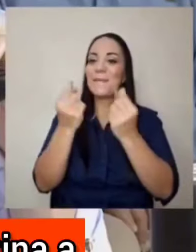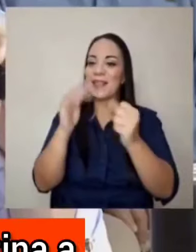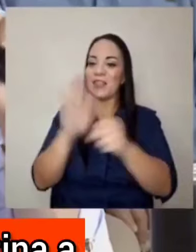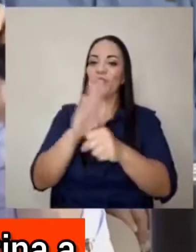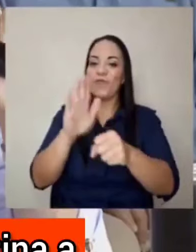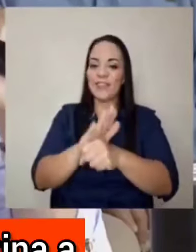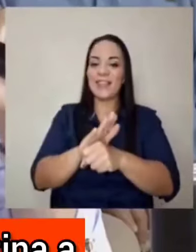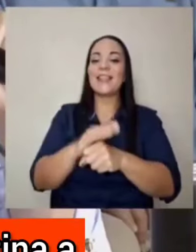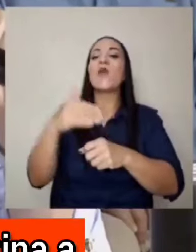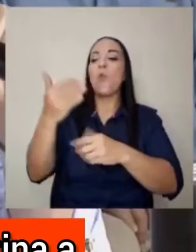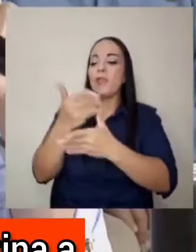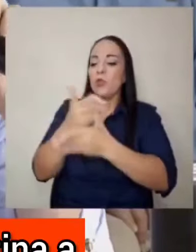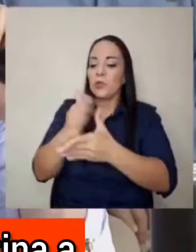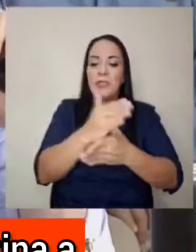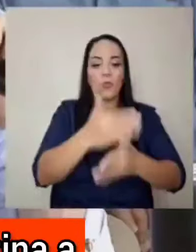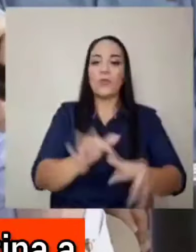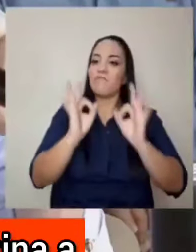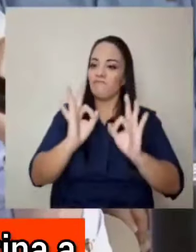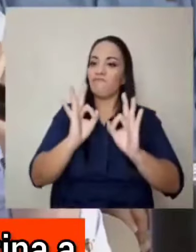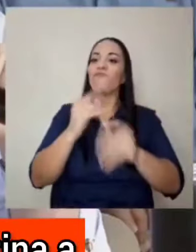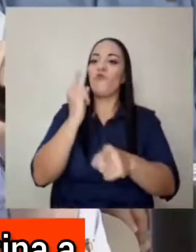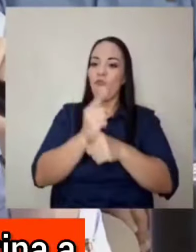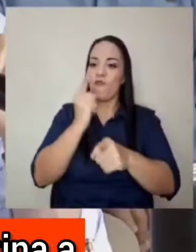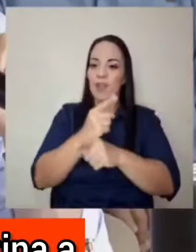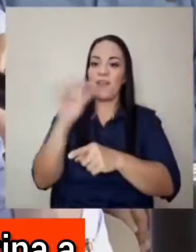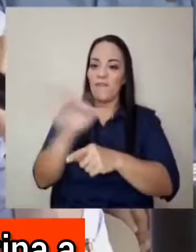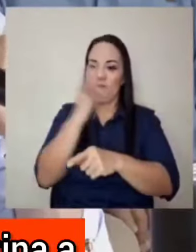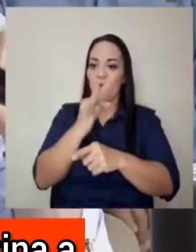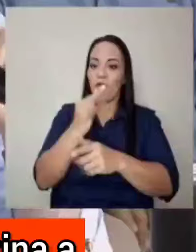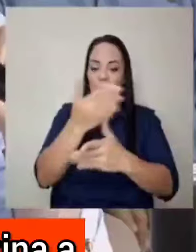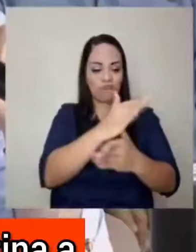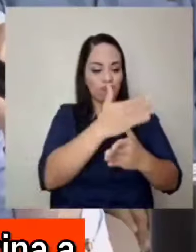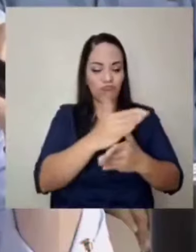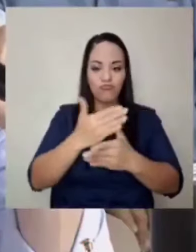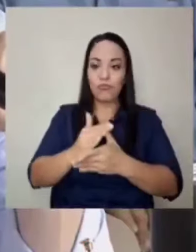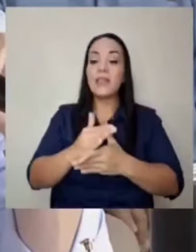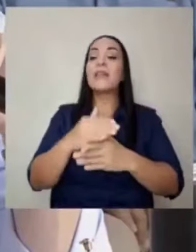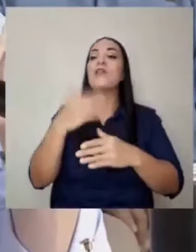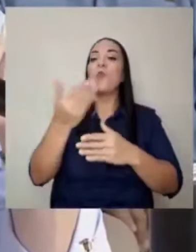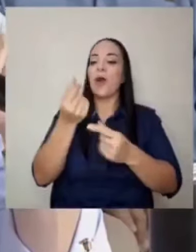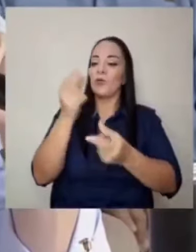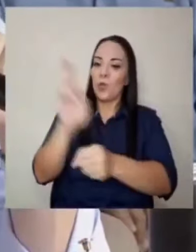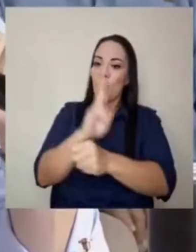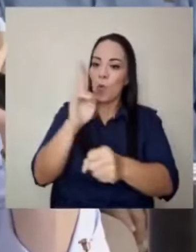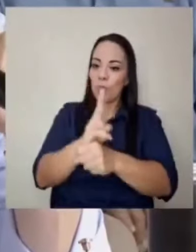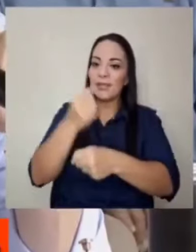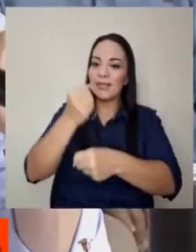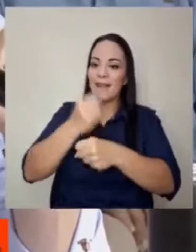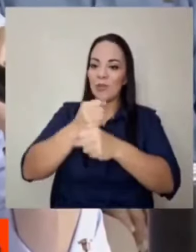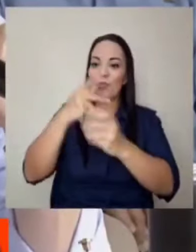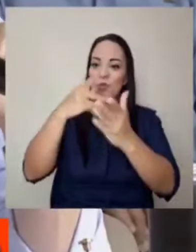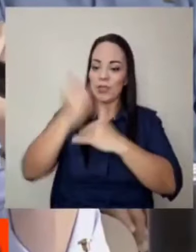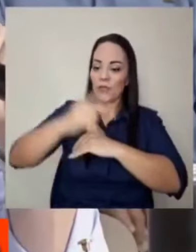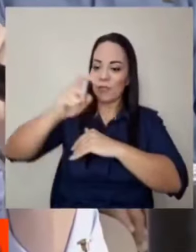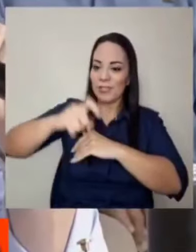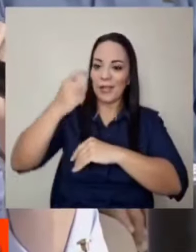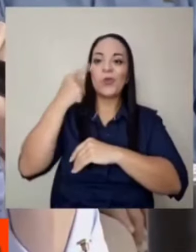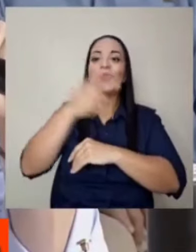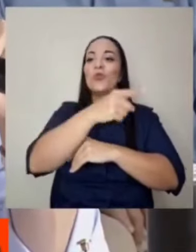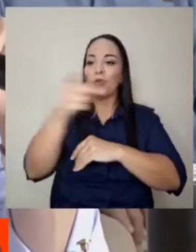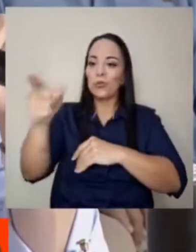manera correcta y cuando se destina a las obras necesarias, a lo que usted les